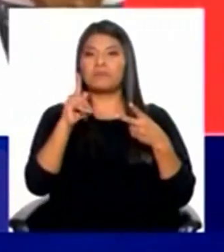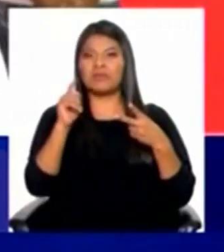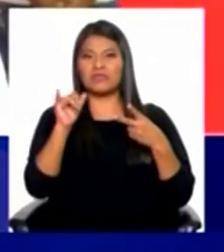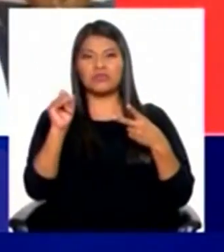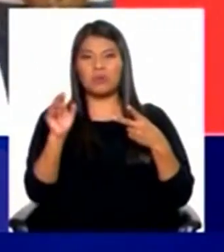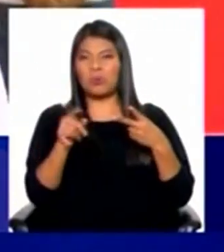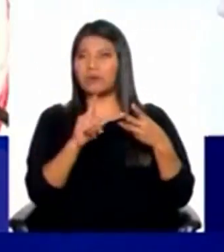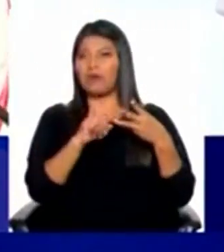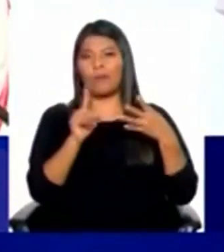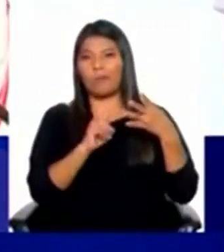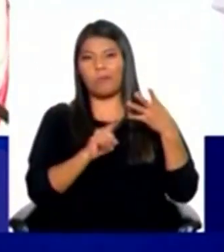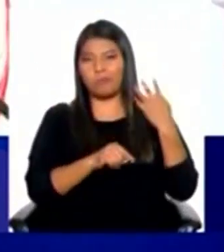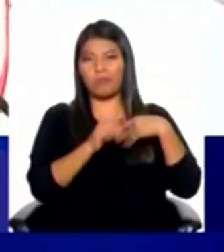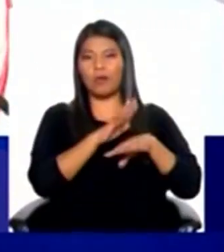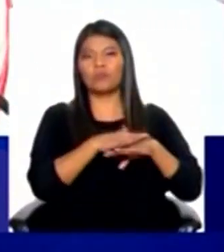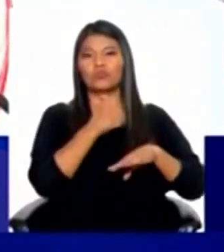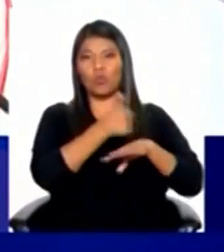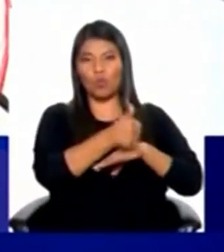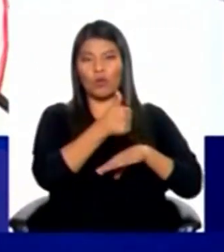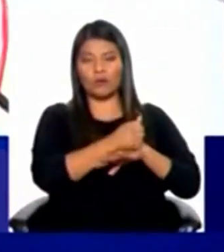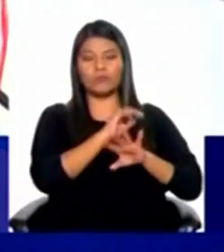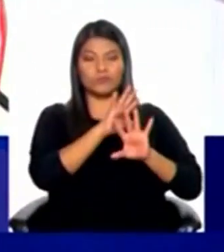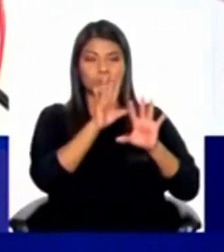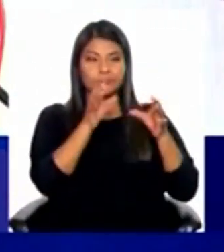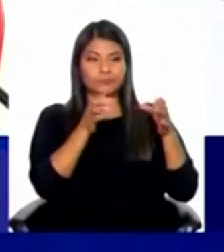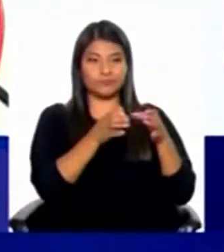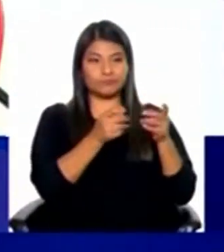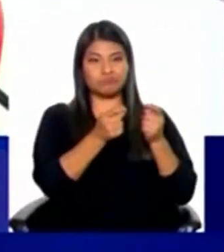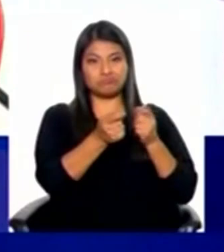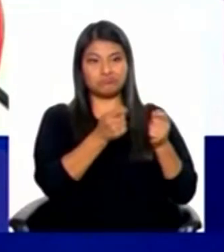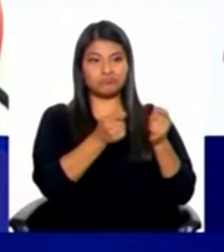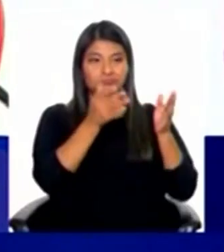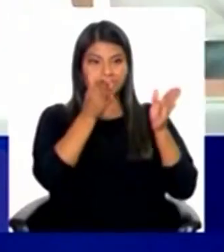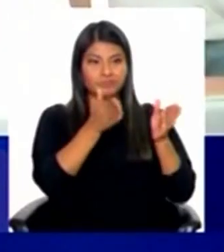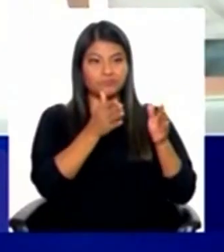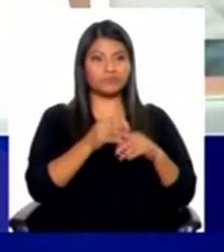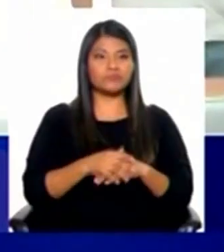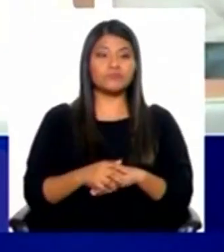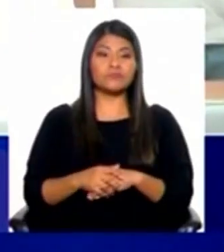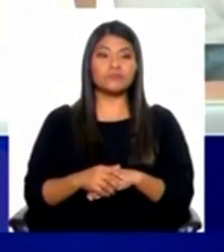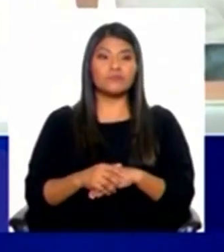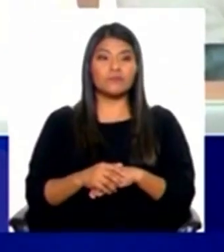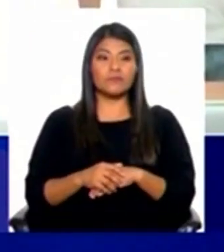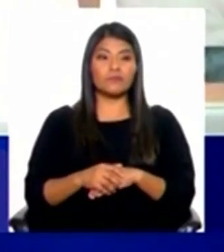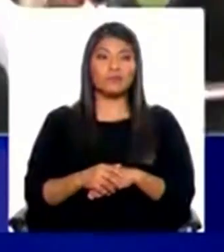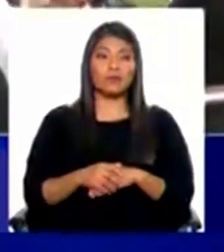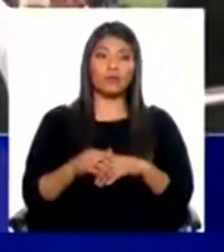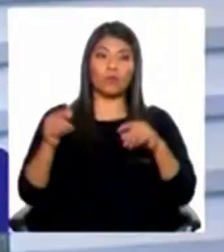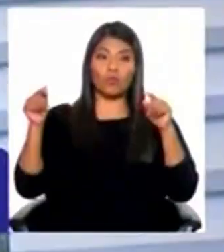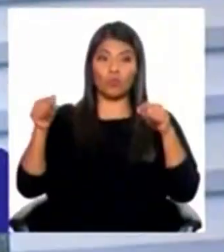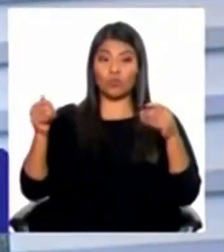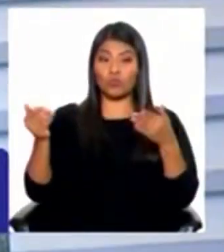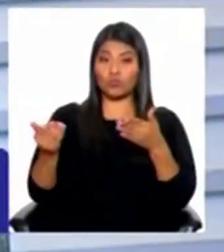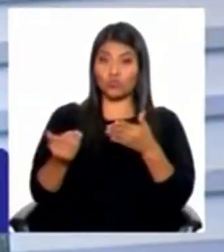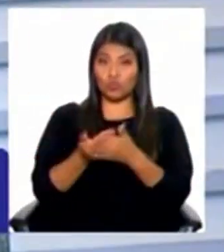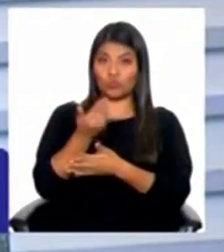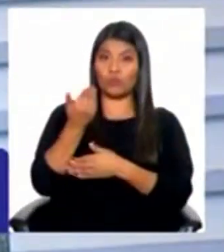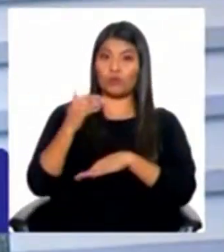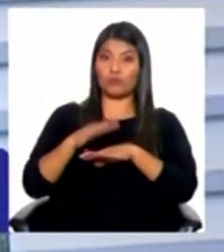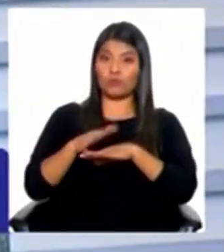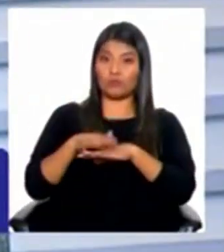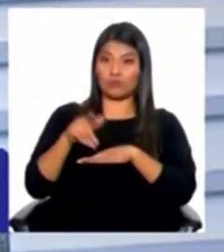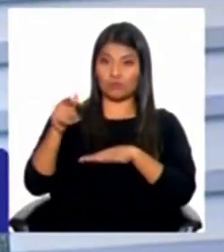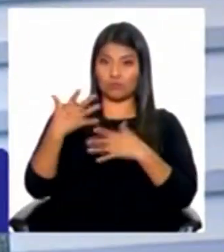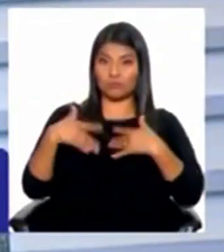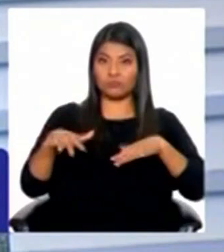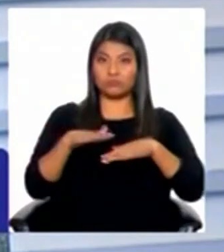otros principales directivos de este partido político. Entonces estamos empezando un nuevo caso. La hipótesis